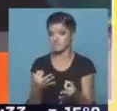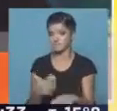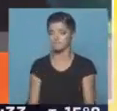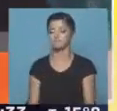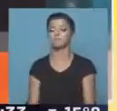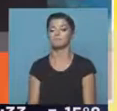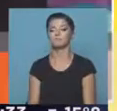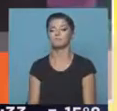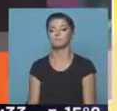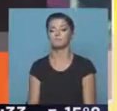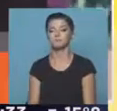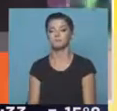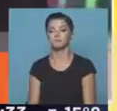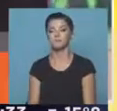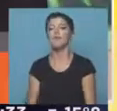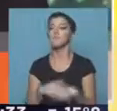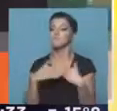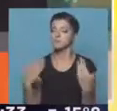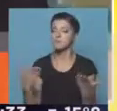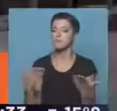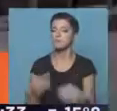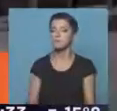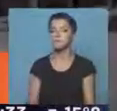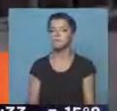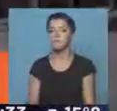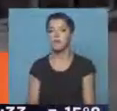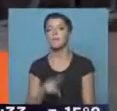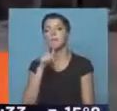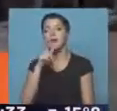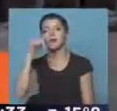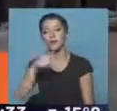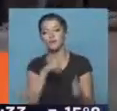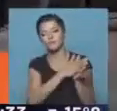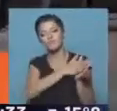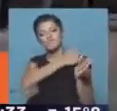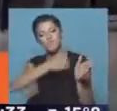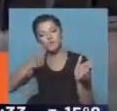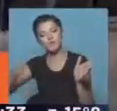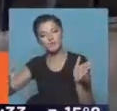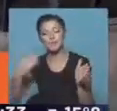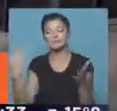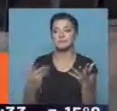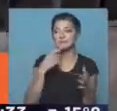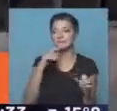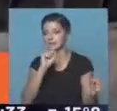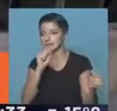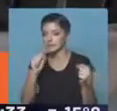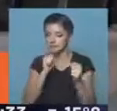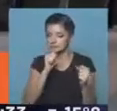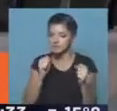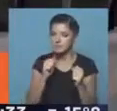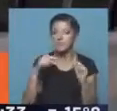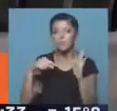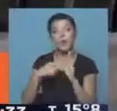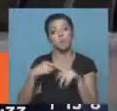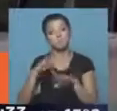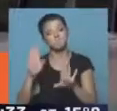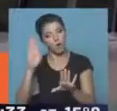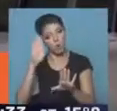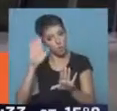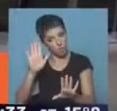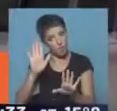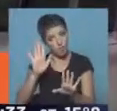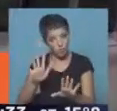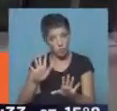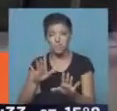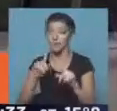parece que se da un proceso en el cual la incertidumbre es máxima, pero mientras tanto... cuidado con esto porque hay un deterioro de